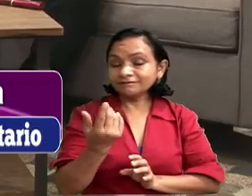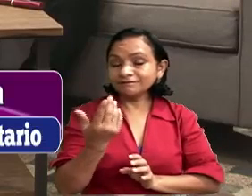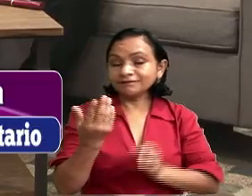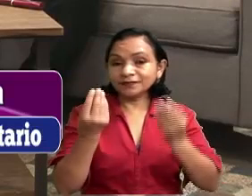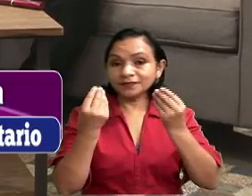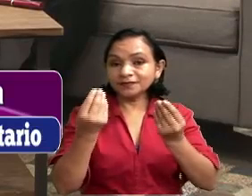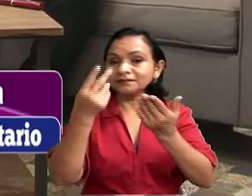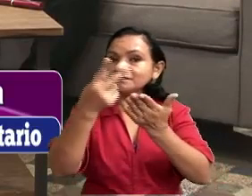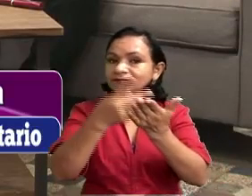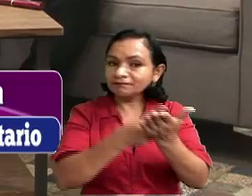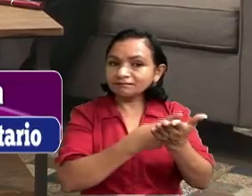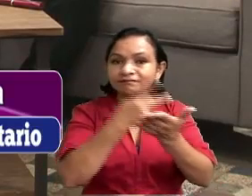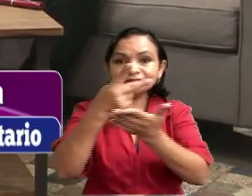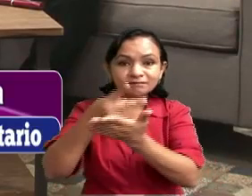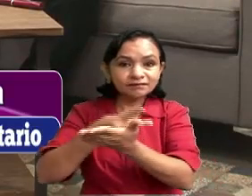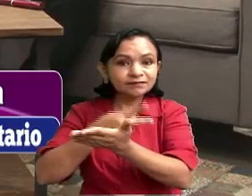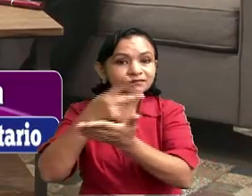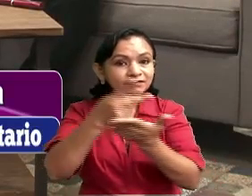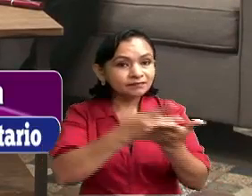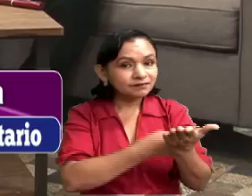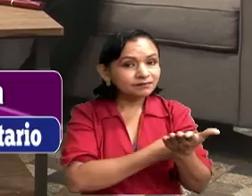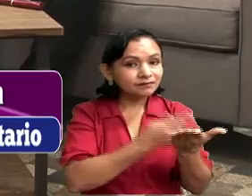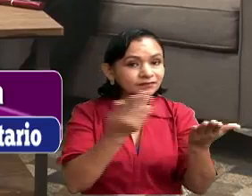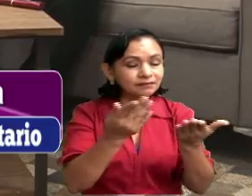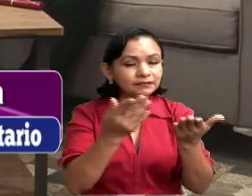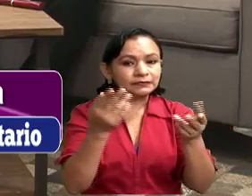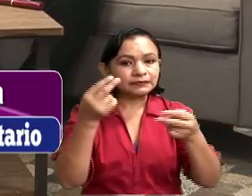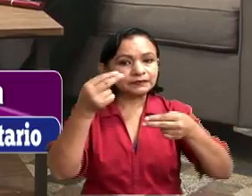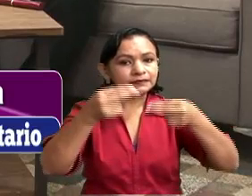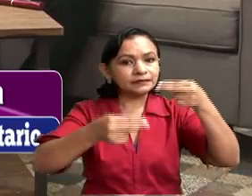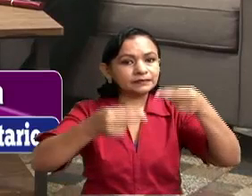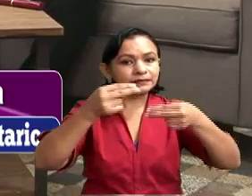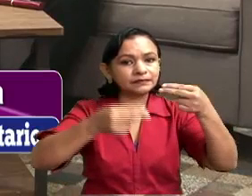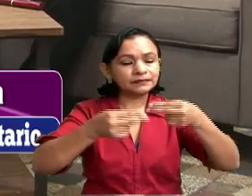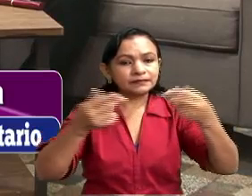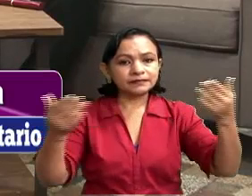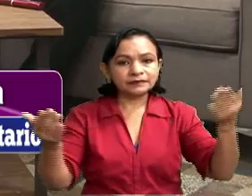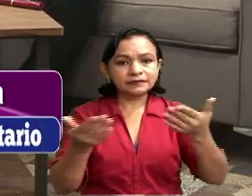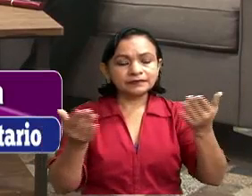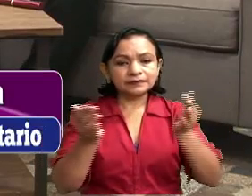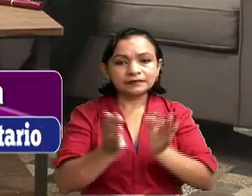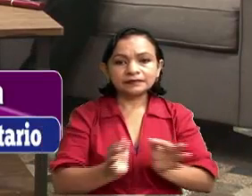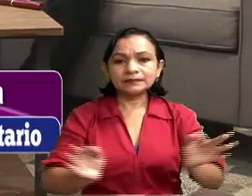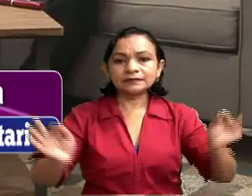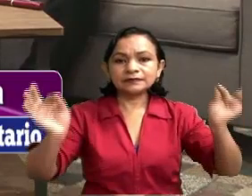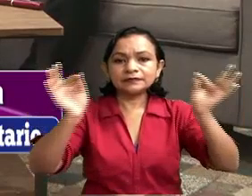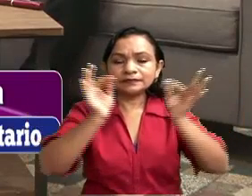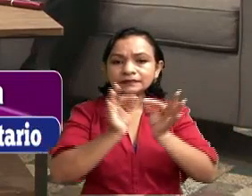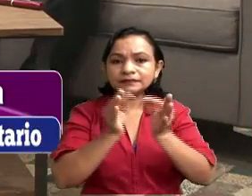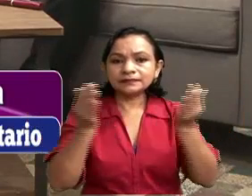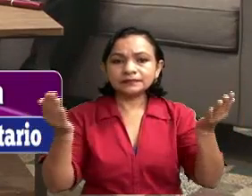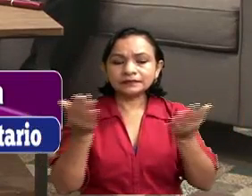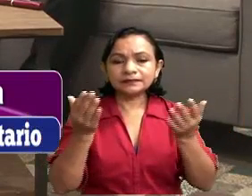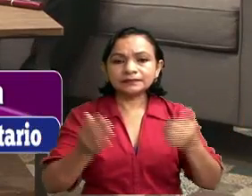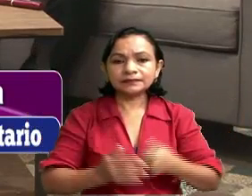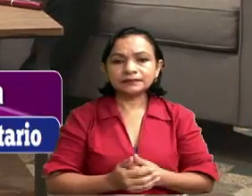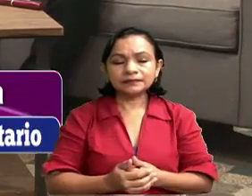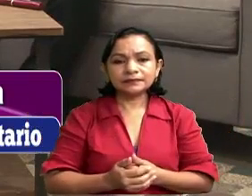bastantes proyectos, sin duda alguna, me quedo con algunas cifras que sería muy interesante también.